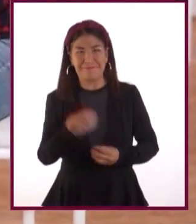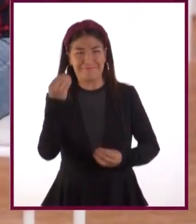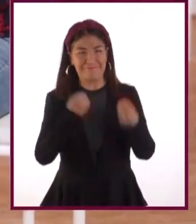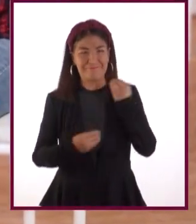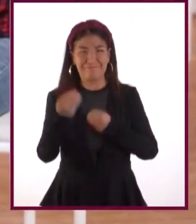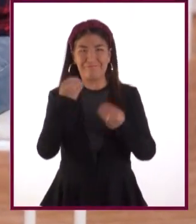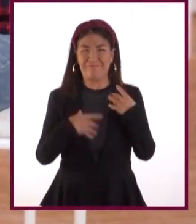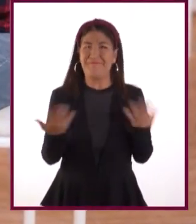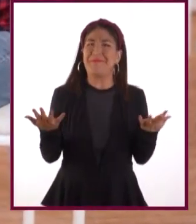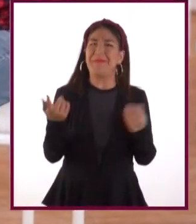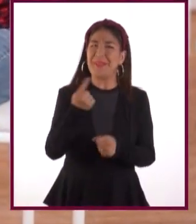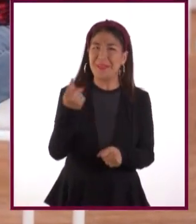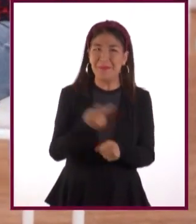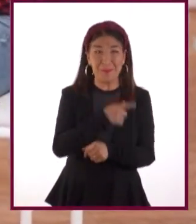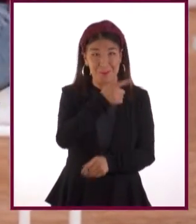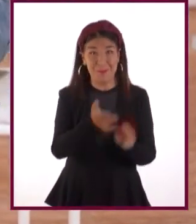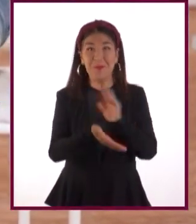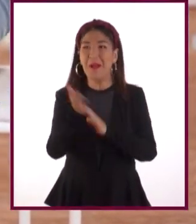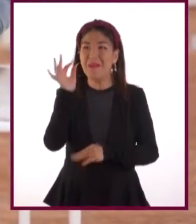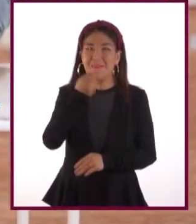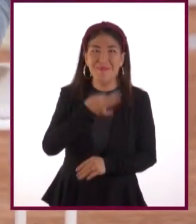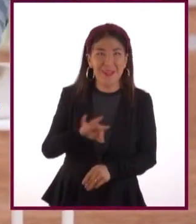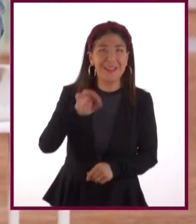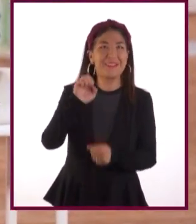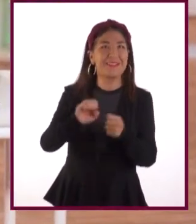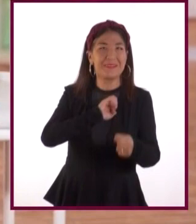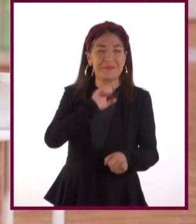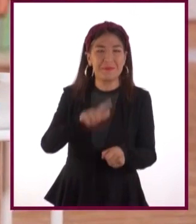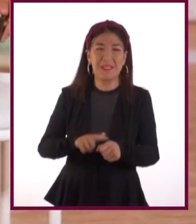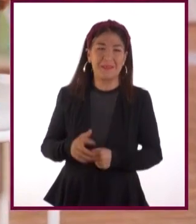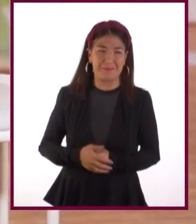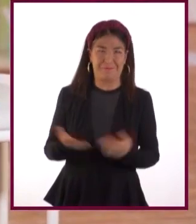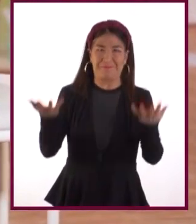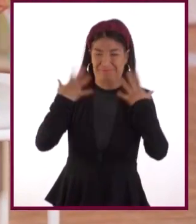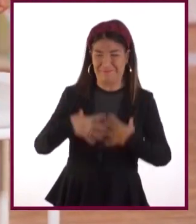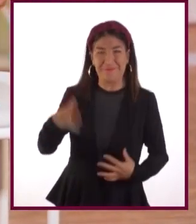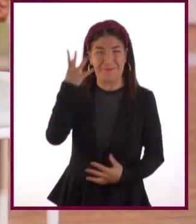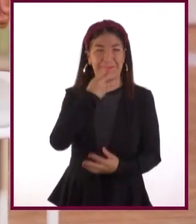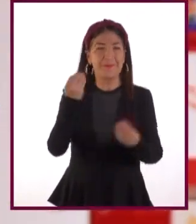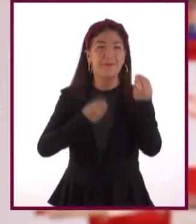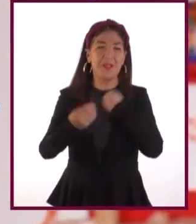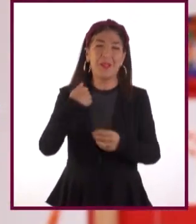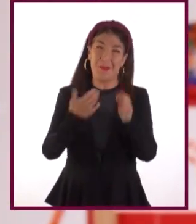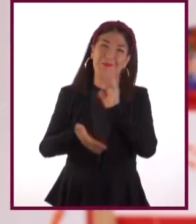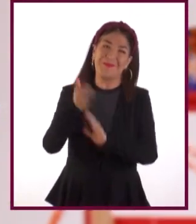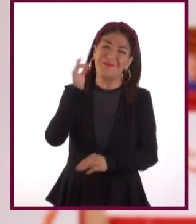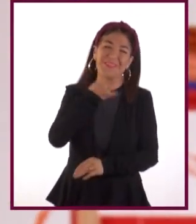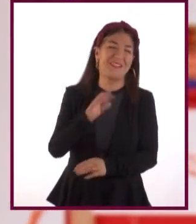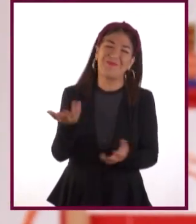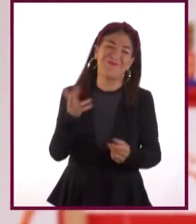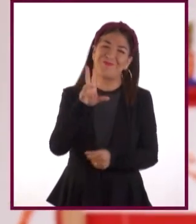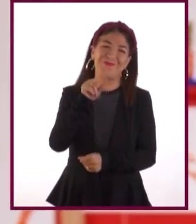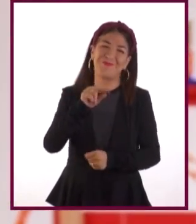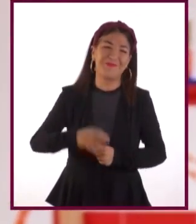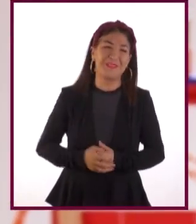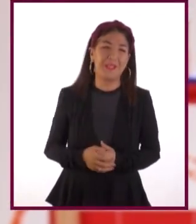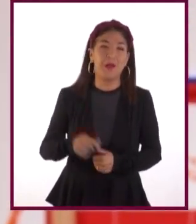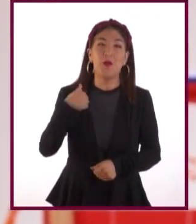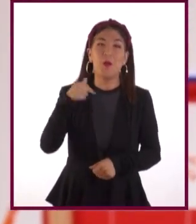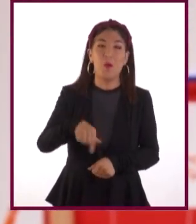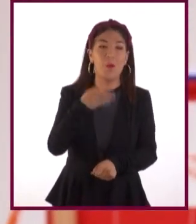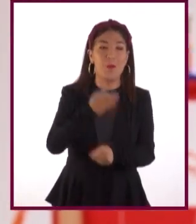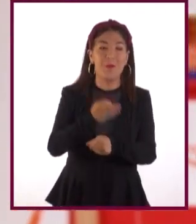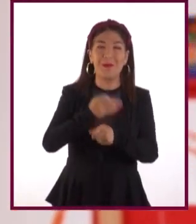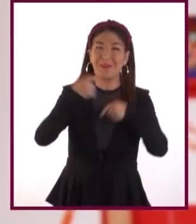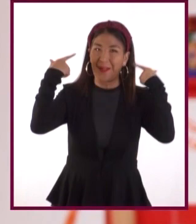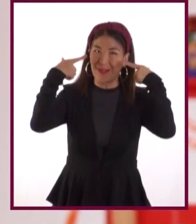Ay, Dismara, ¿qué pasa? ¿Y este atuendo? ¿Vas a algún evento especial o qué? Está muy bien esta vestimenta, ¿no? Ojalá fuera alguna fiesta, pero no. Es que